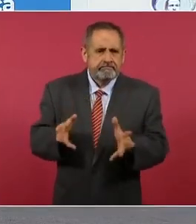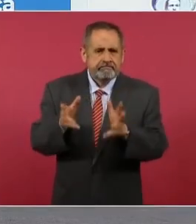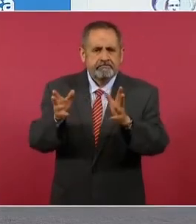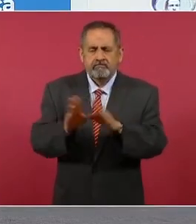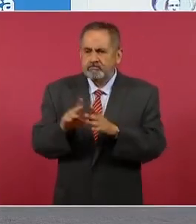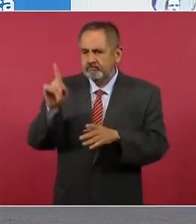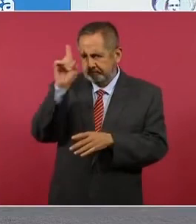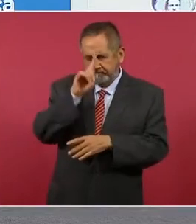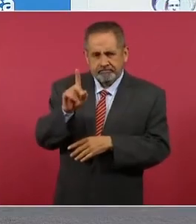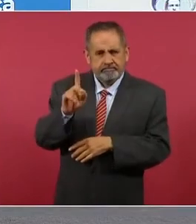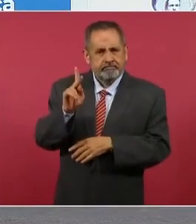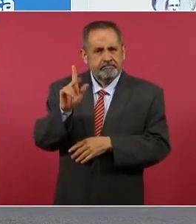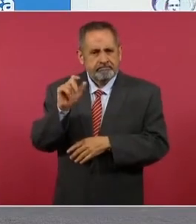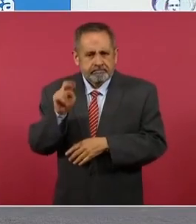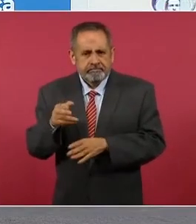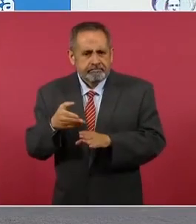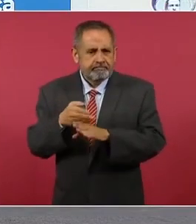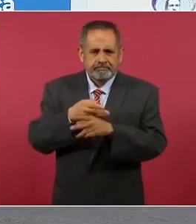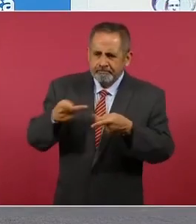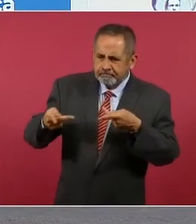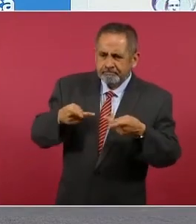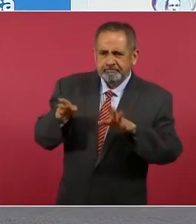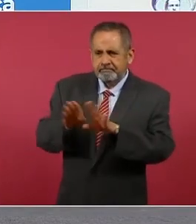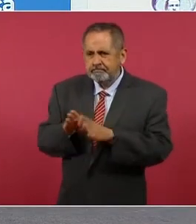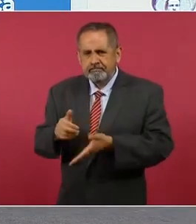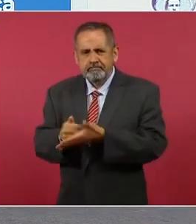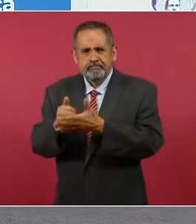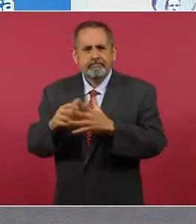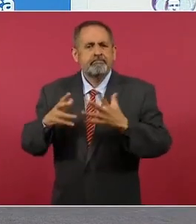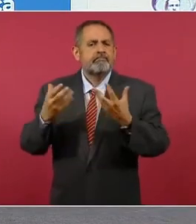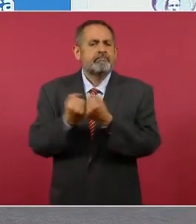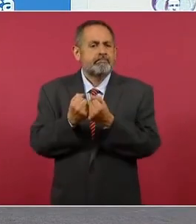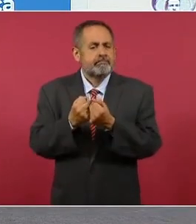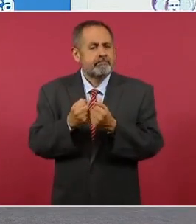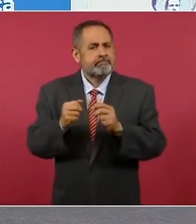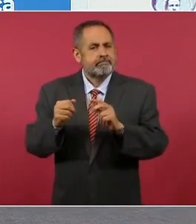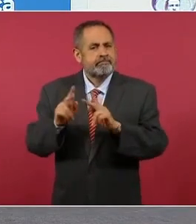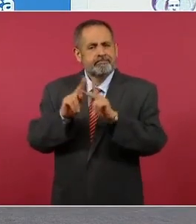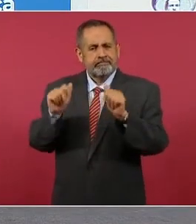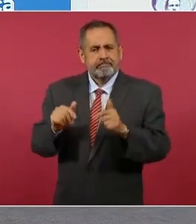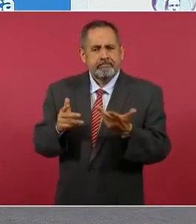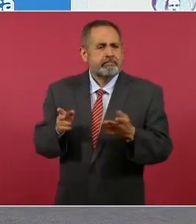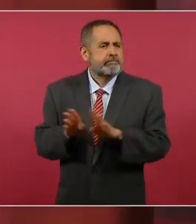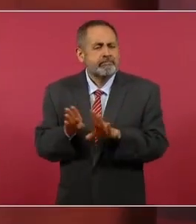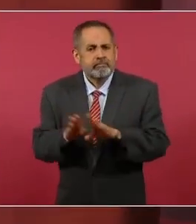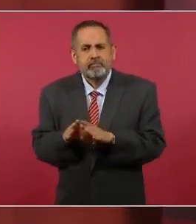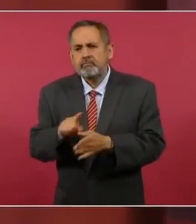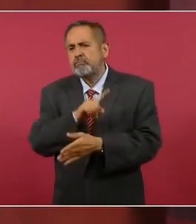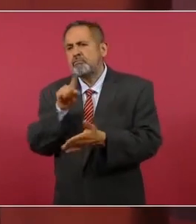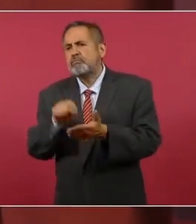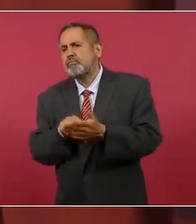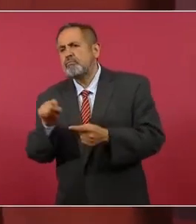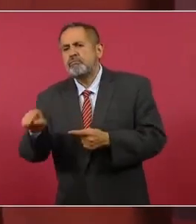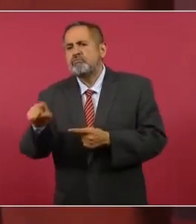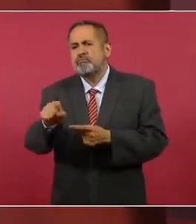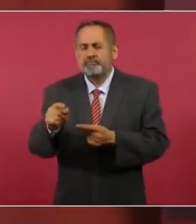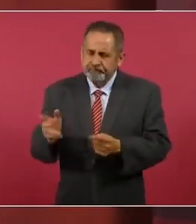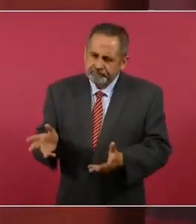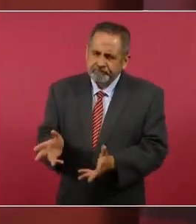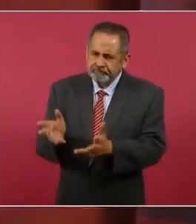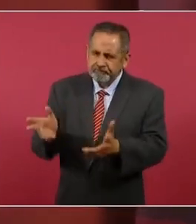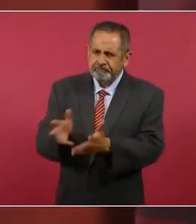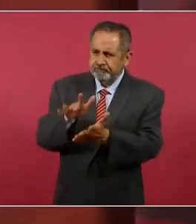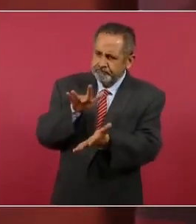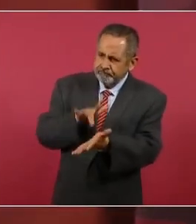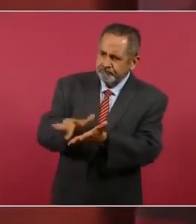la Estrategia Nacional de Prevención de Adicciones Juntos por la Paz, que es la búsqueda de espacios donde se pueda